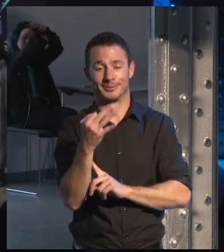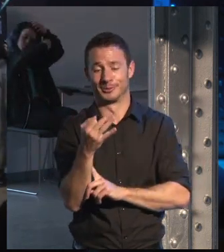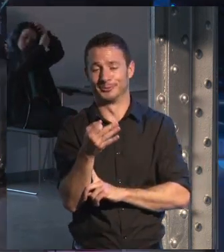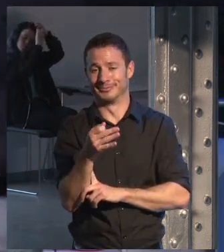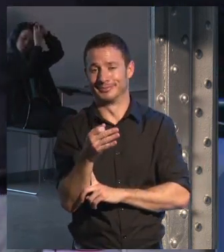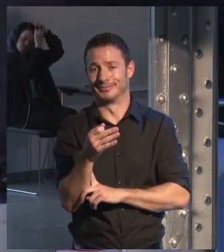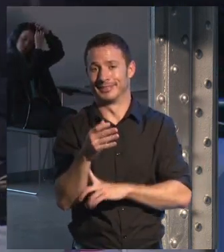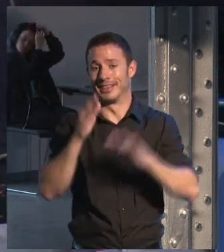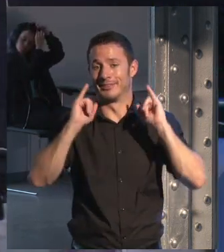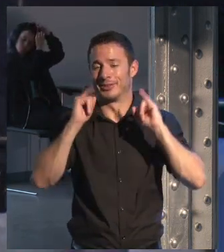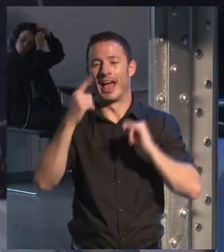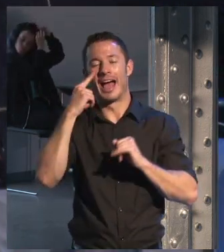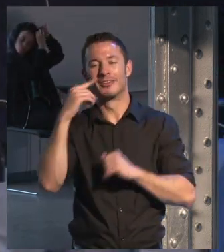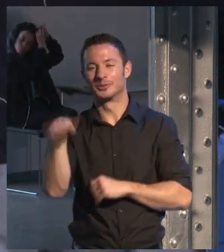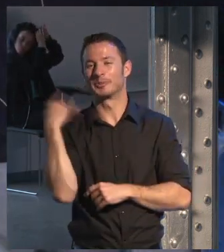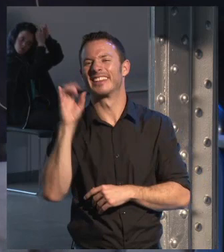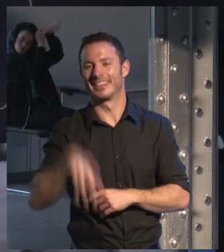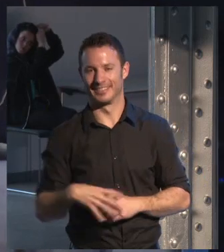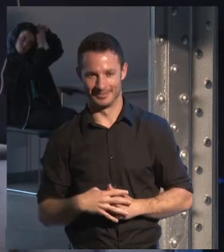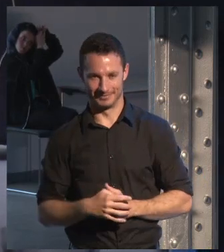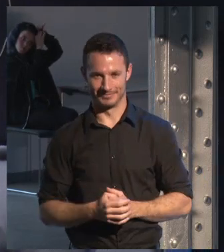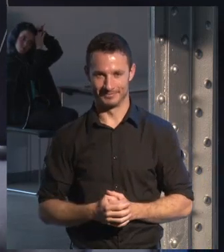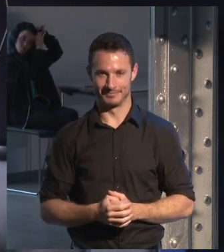porque vamos a ver a quién suspendemos.